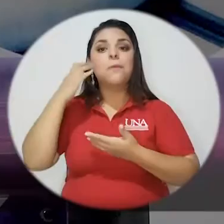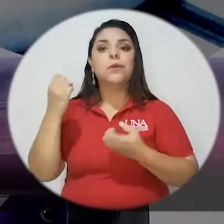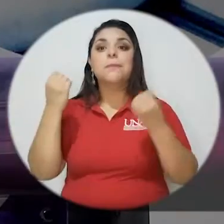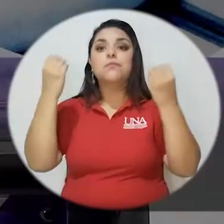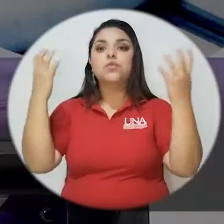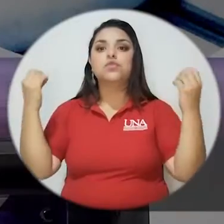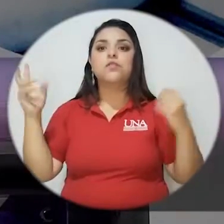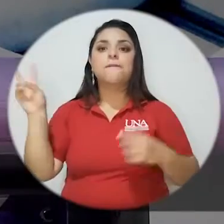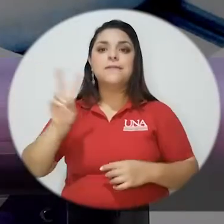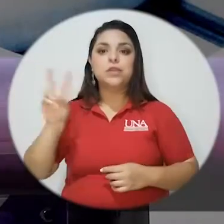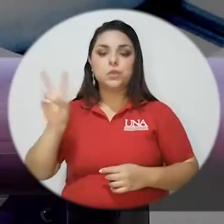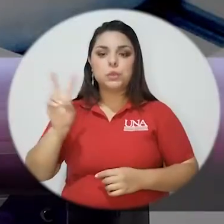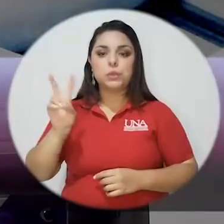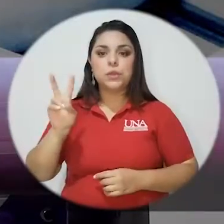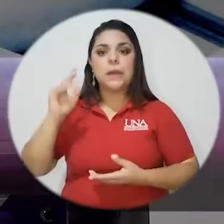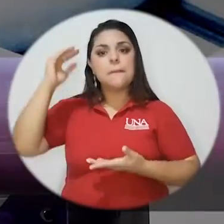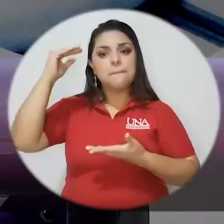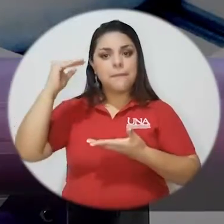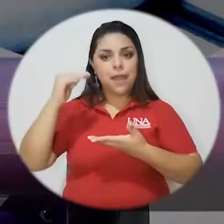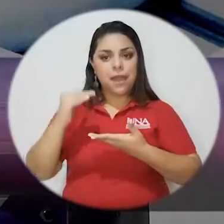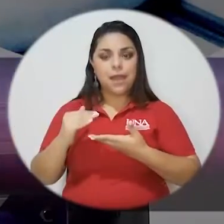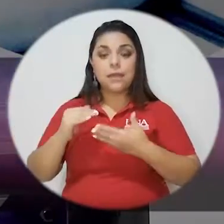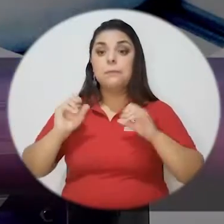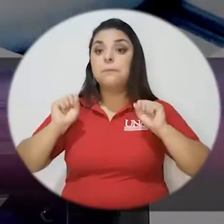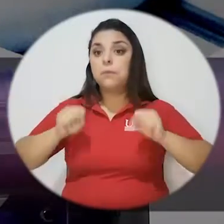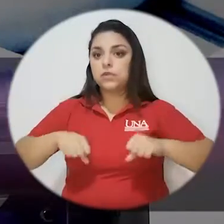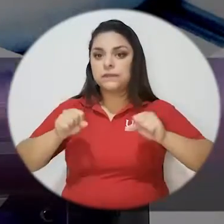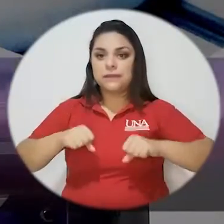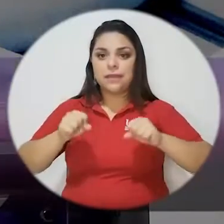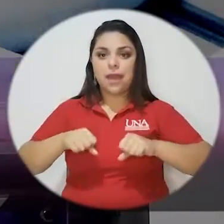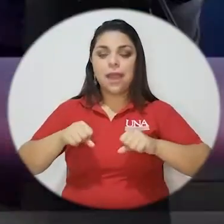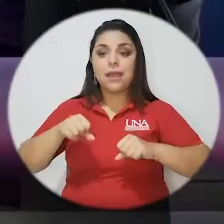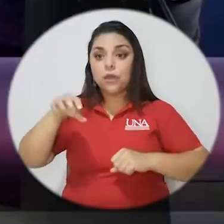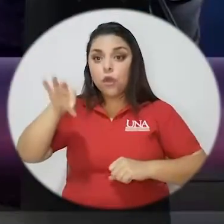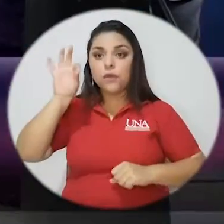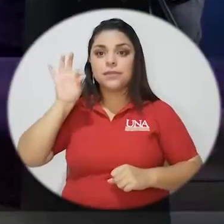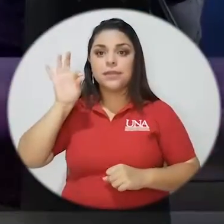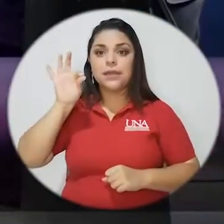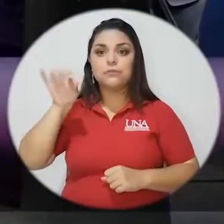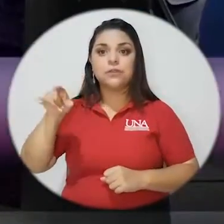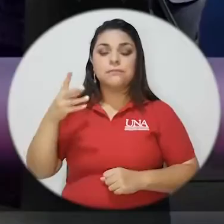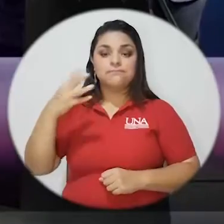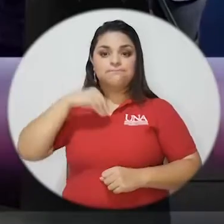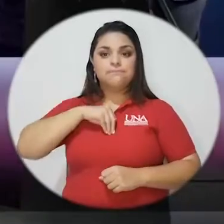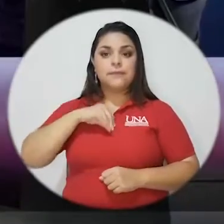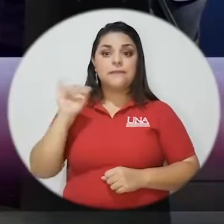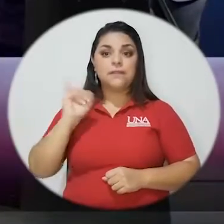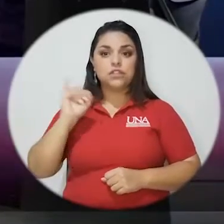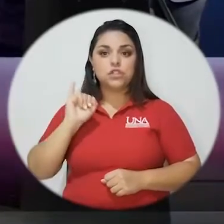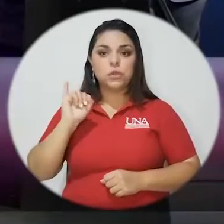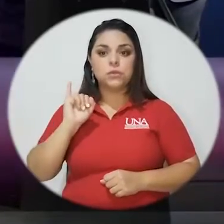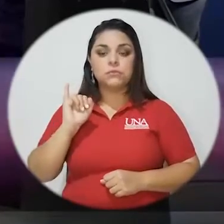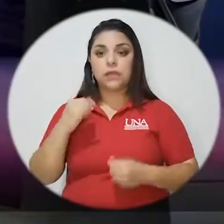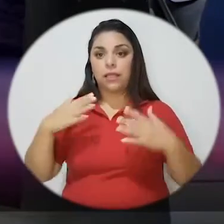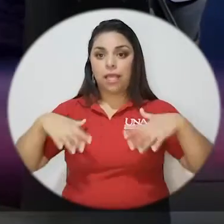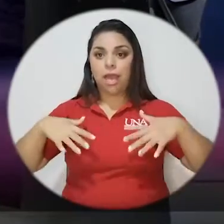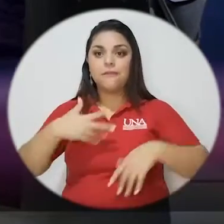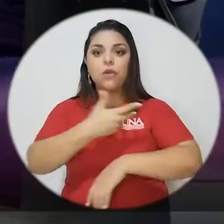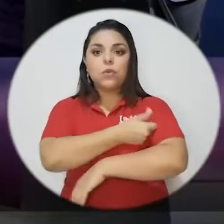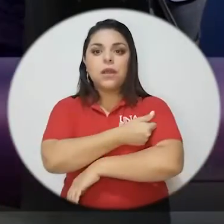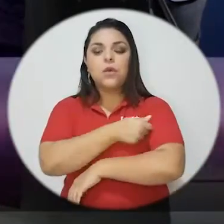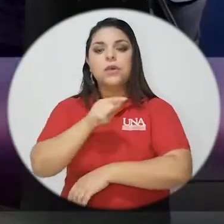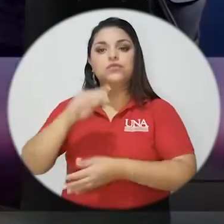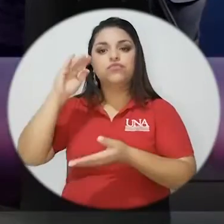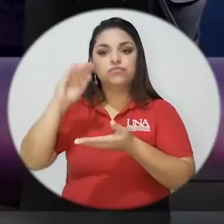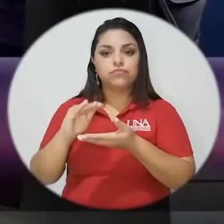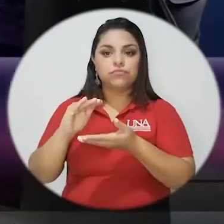Porque la cantidad de virus simplemente va bajando y la posibilidad de que lo encontremos y nos infectemos, incluso no